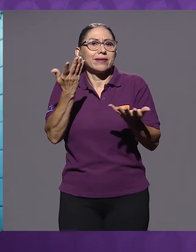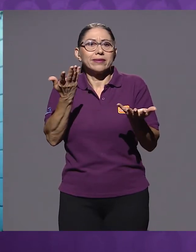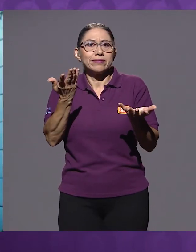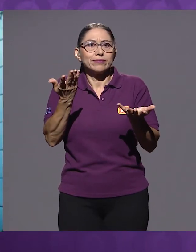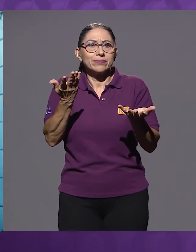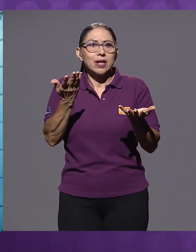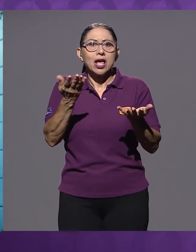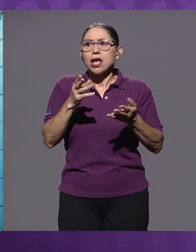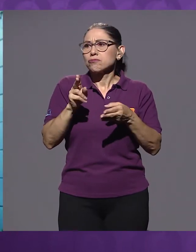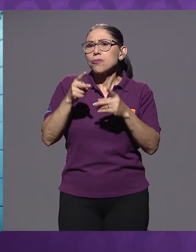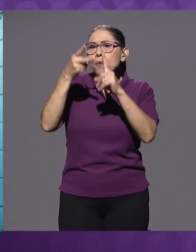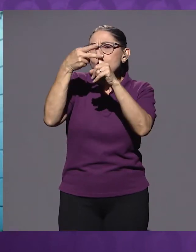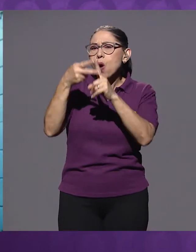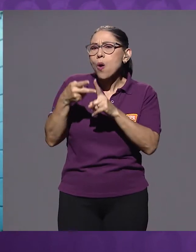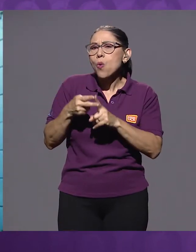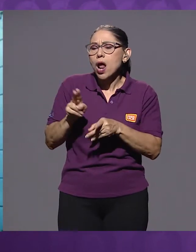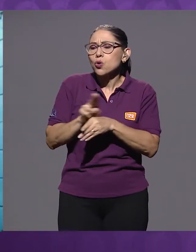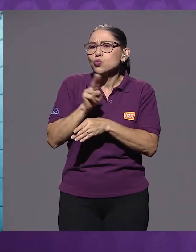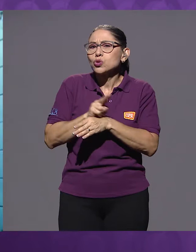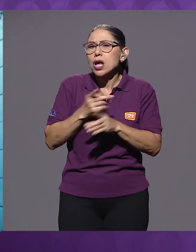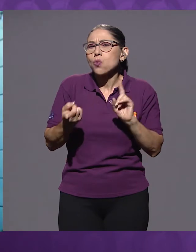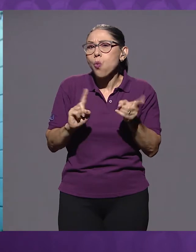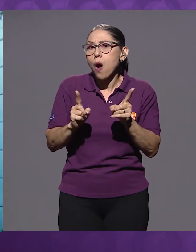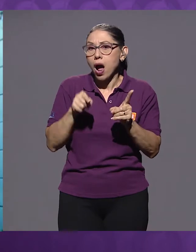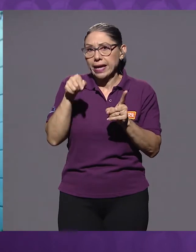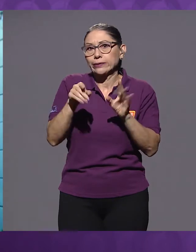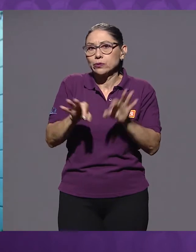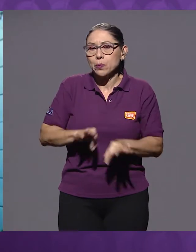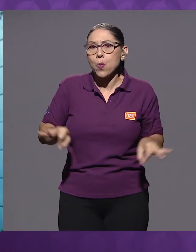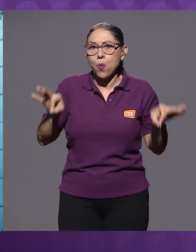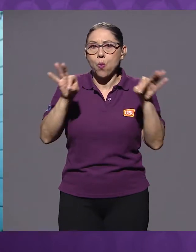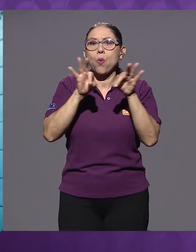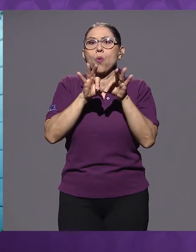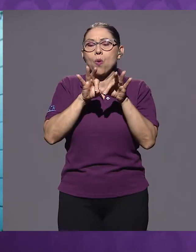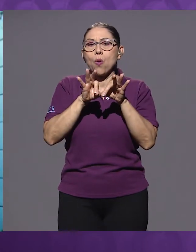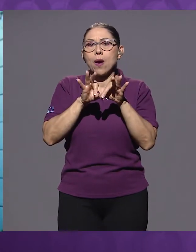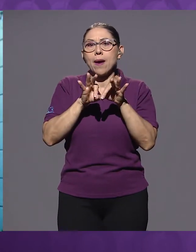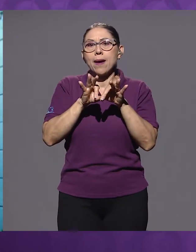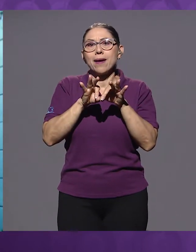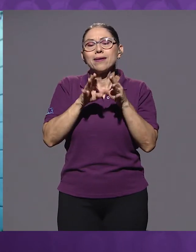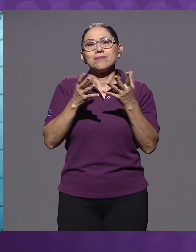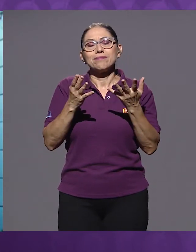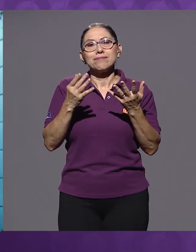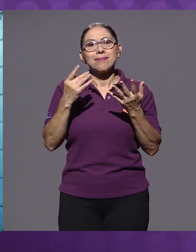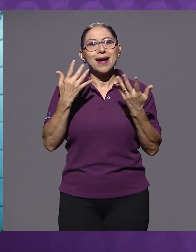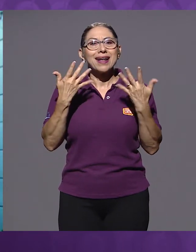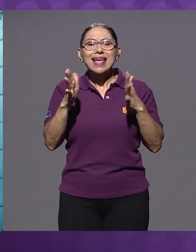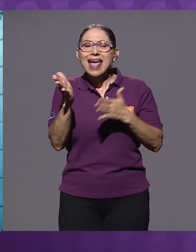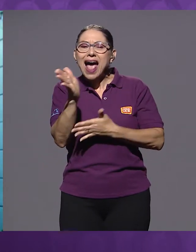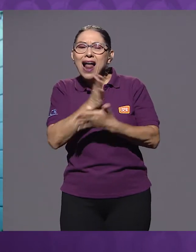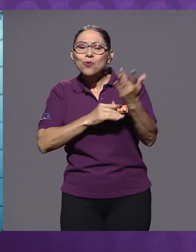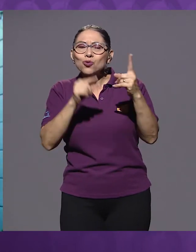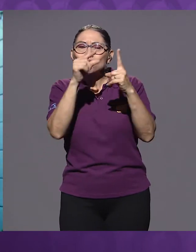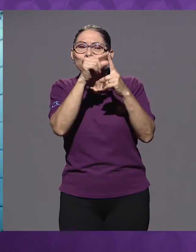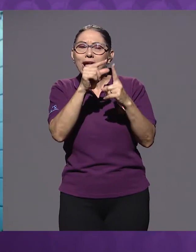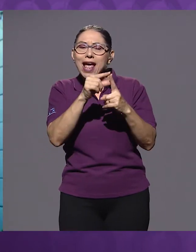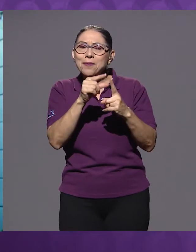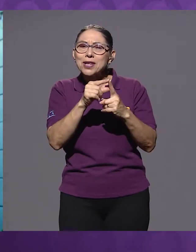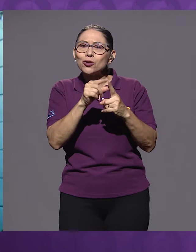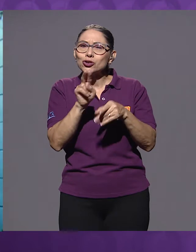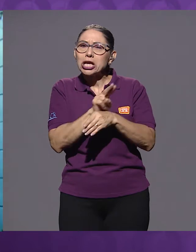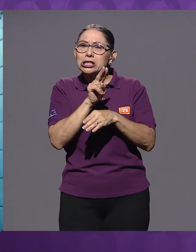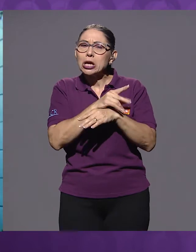lo que es de la parte del vocabulario que es importantísimo para poder dejar al lado algunos